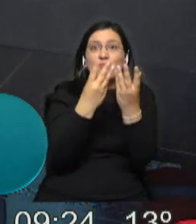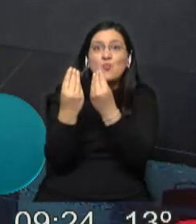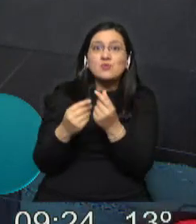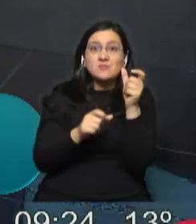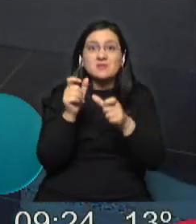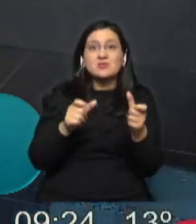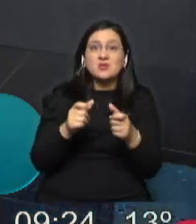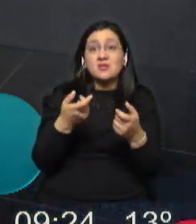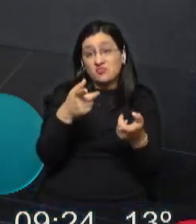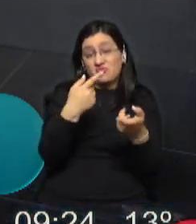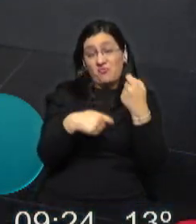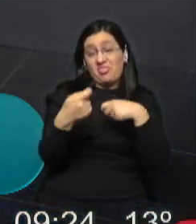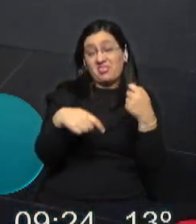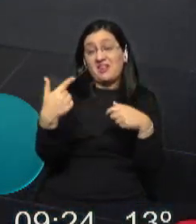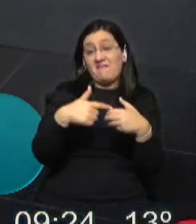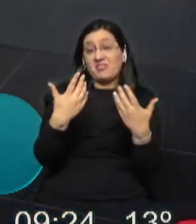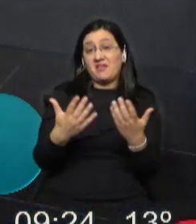ponete a vender nafta, JP.